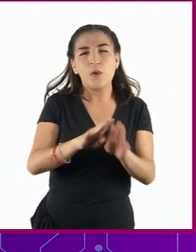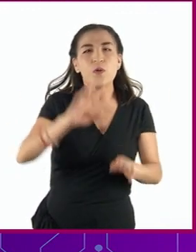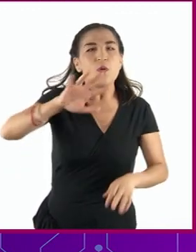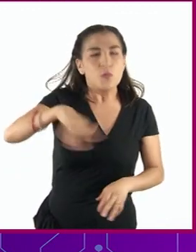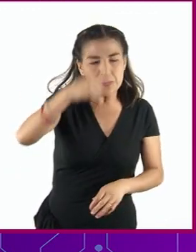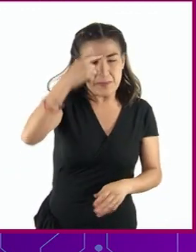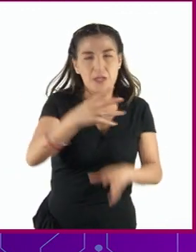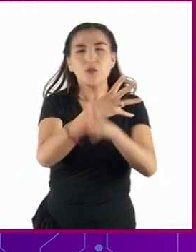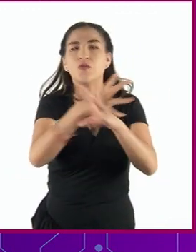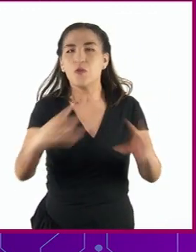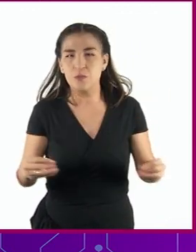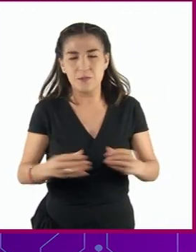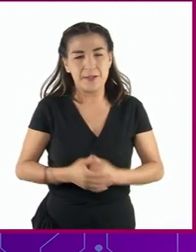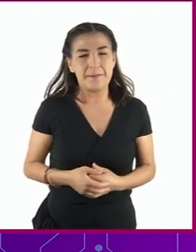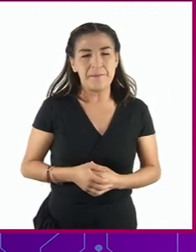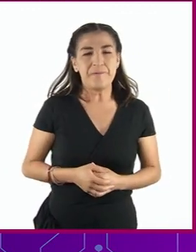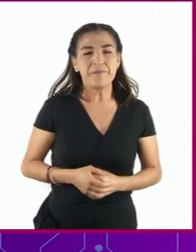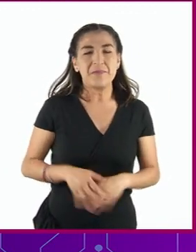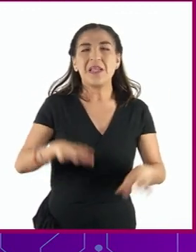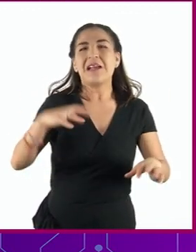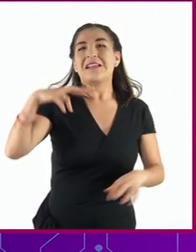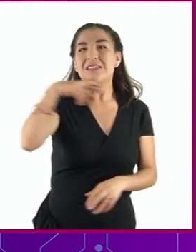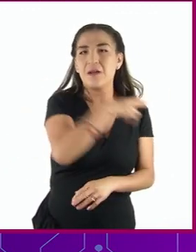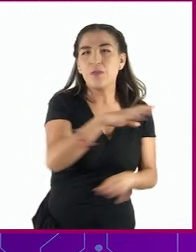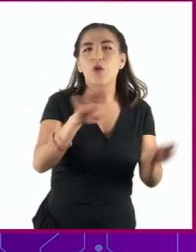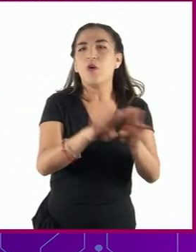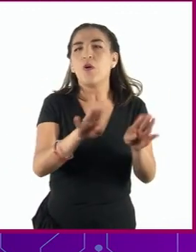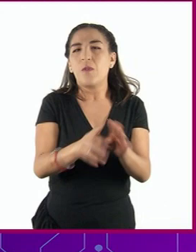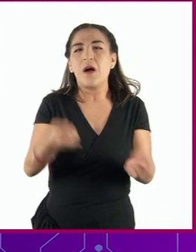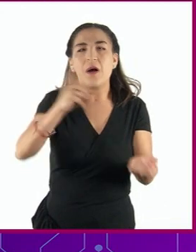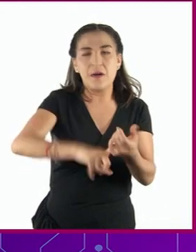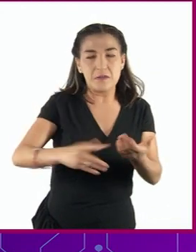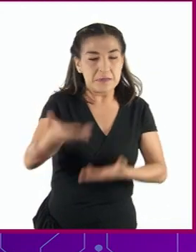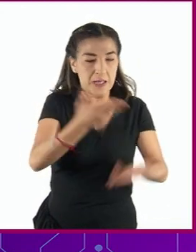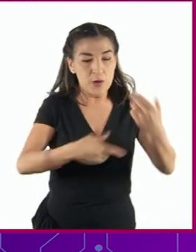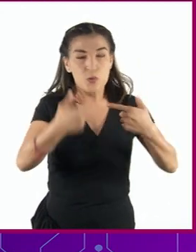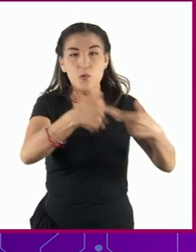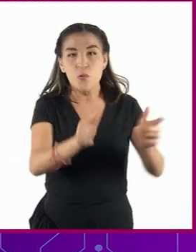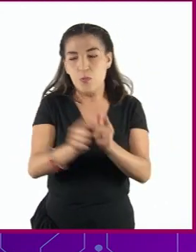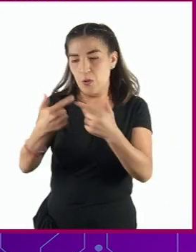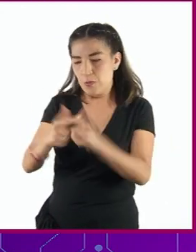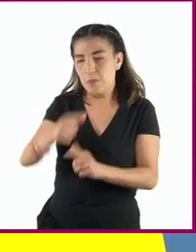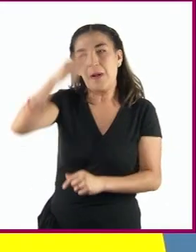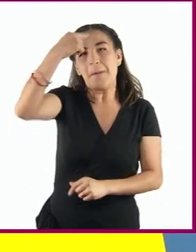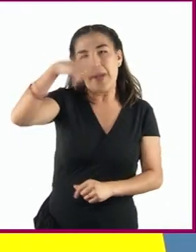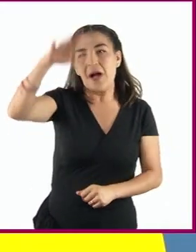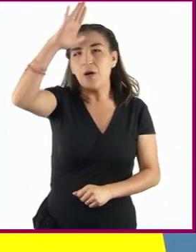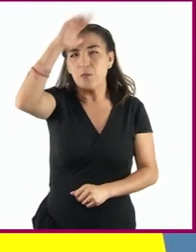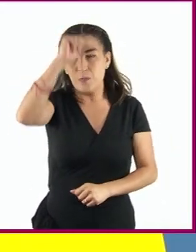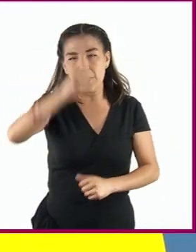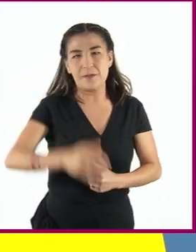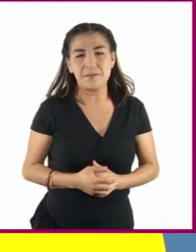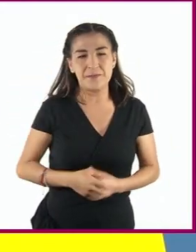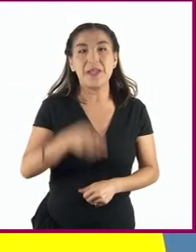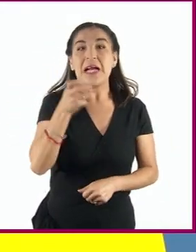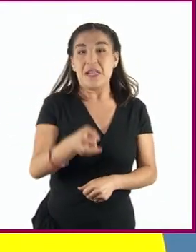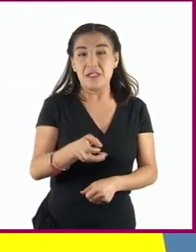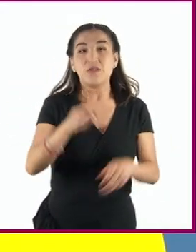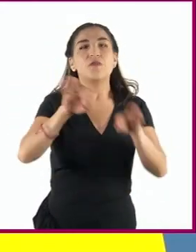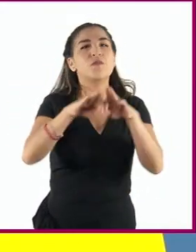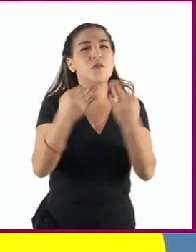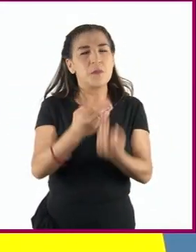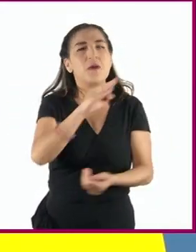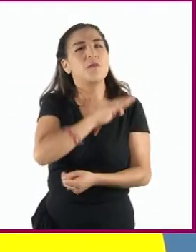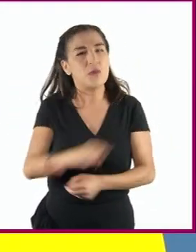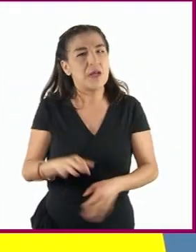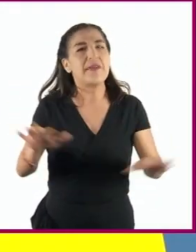soluciones, agilizar el establecimiento de acuerdos. De esta forma, se pueden convertir